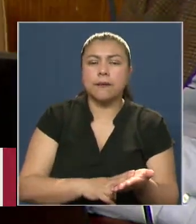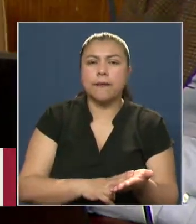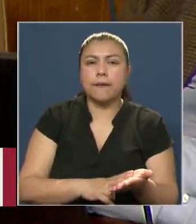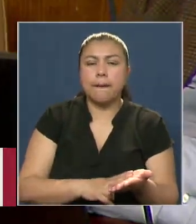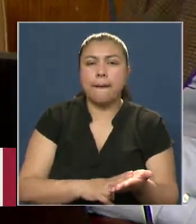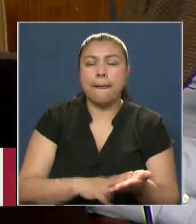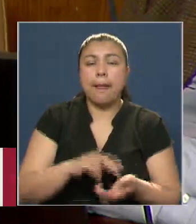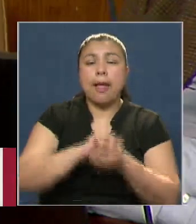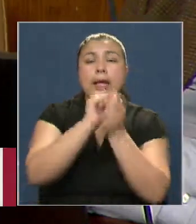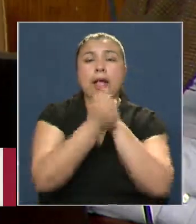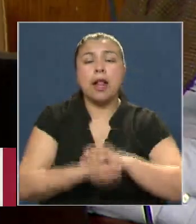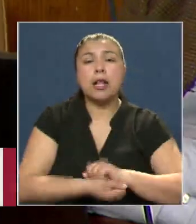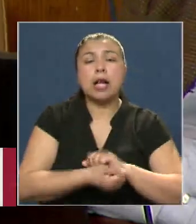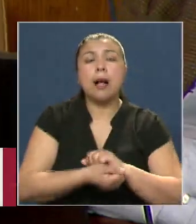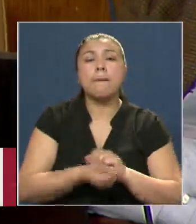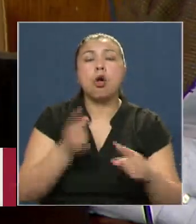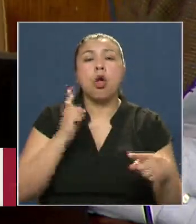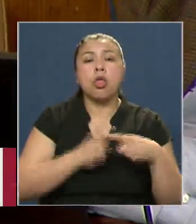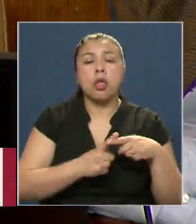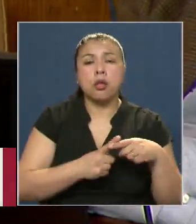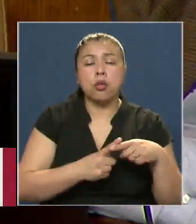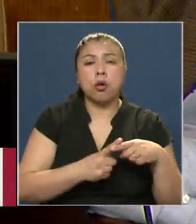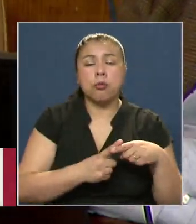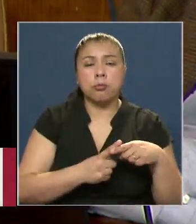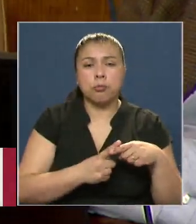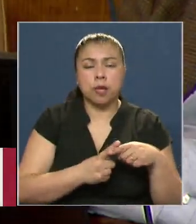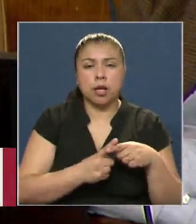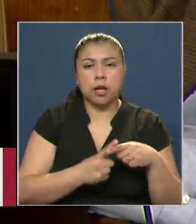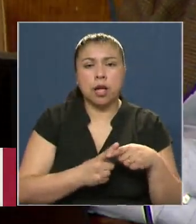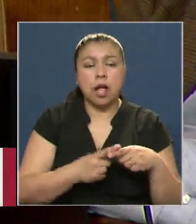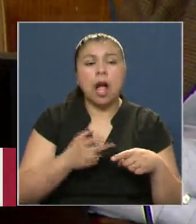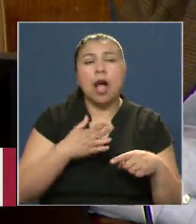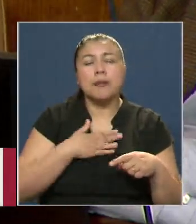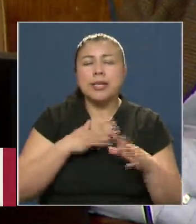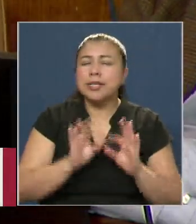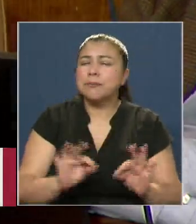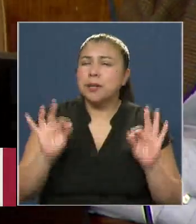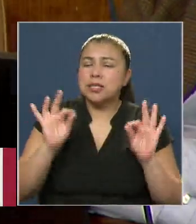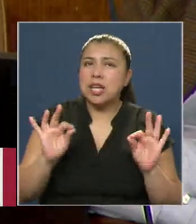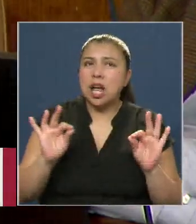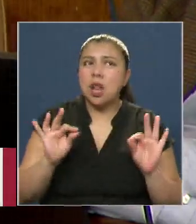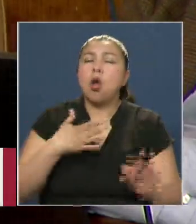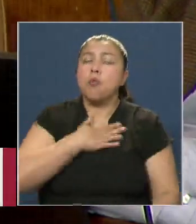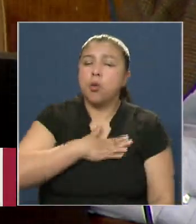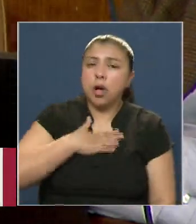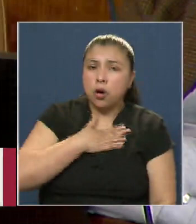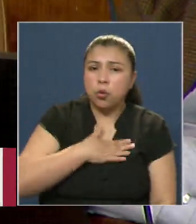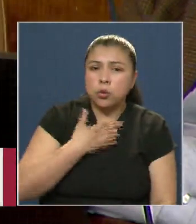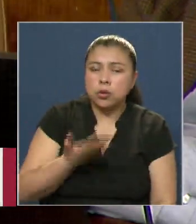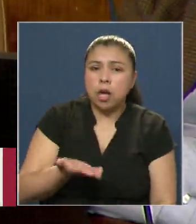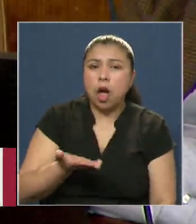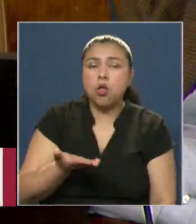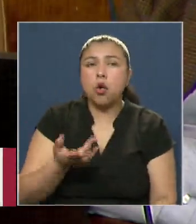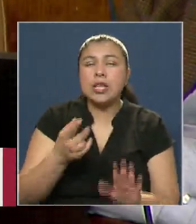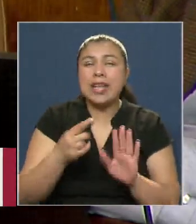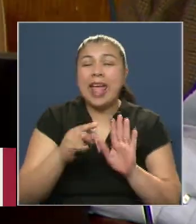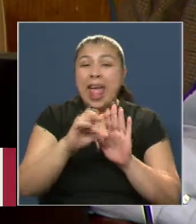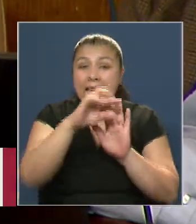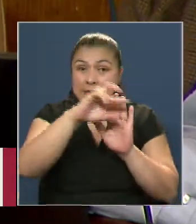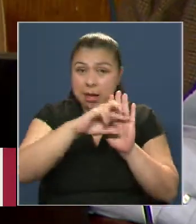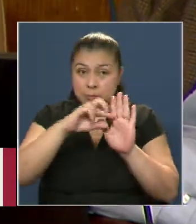el cambio de nombre, a mí en lo particular me hubiese gustado que en alguna